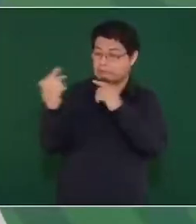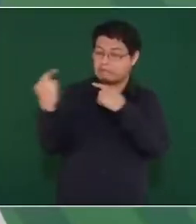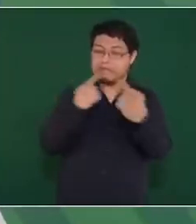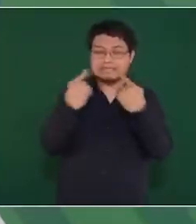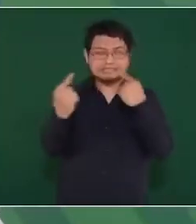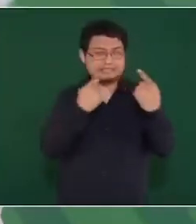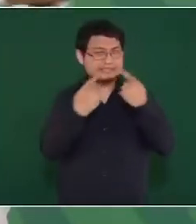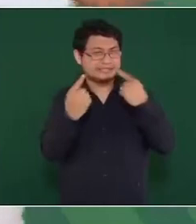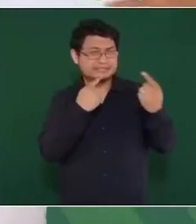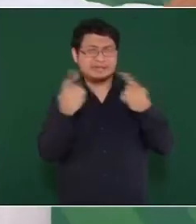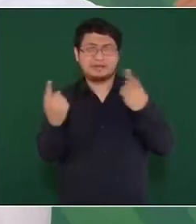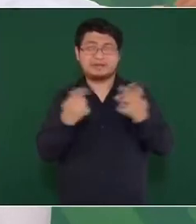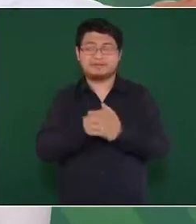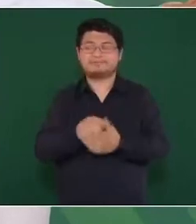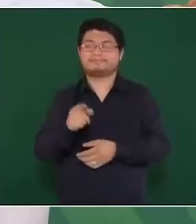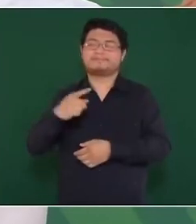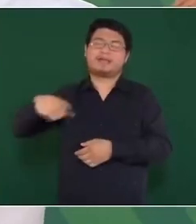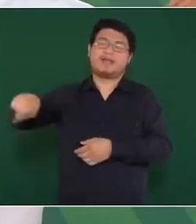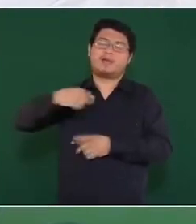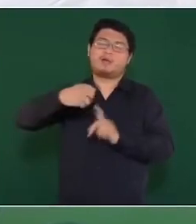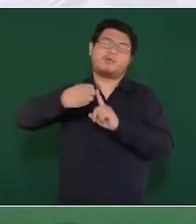armaban todo